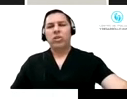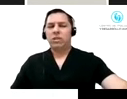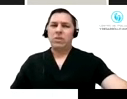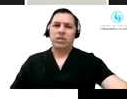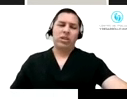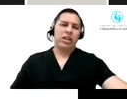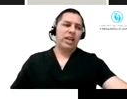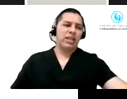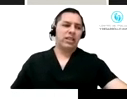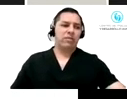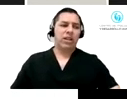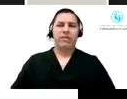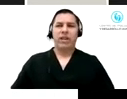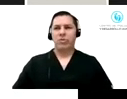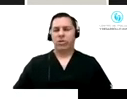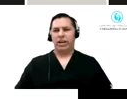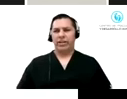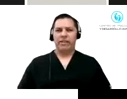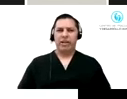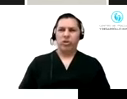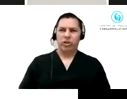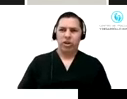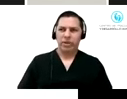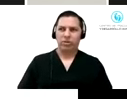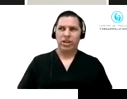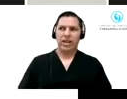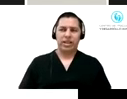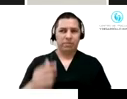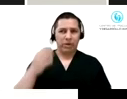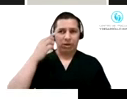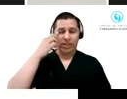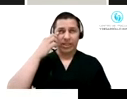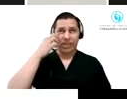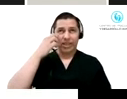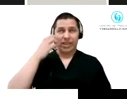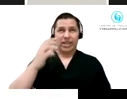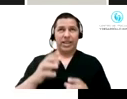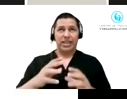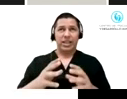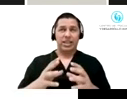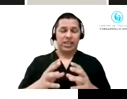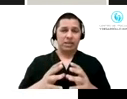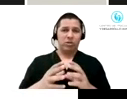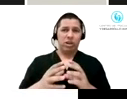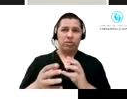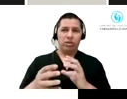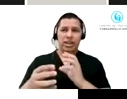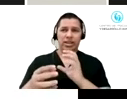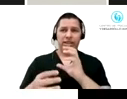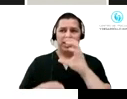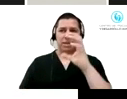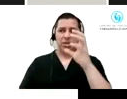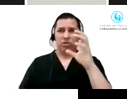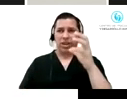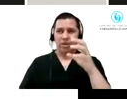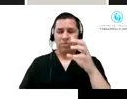Cuando hablamos de otras masculinidades, ¿de cuáles hablamos? Porque a veces se habla mucho de nuevas masculinidades, pero a veces este término, nuevas masculinidades,